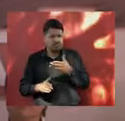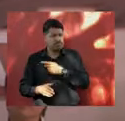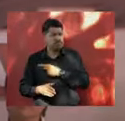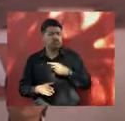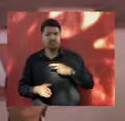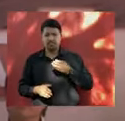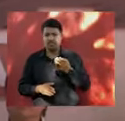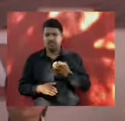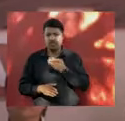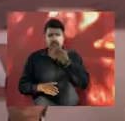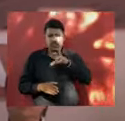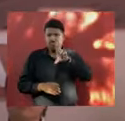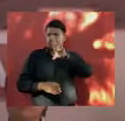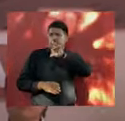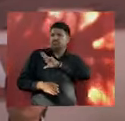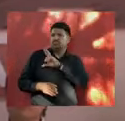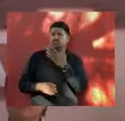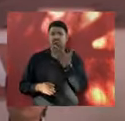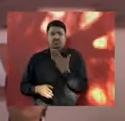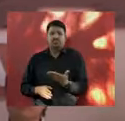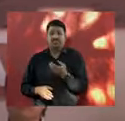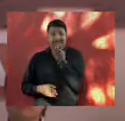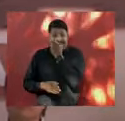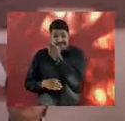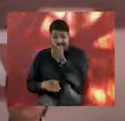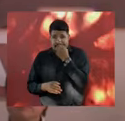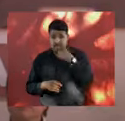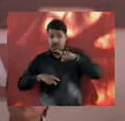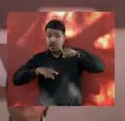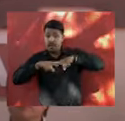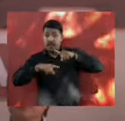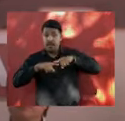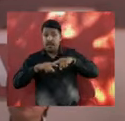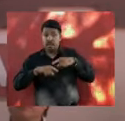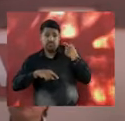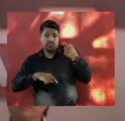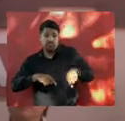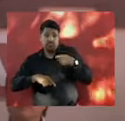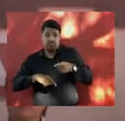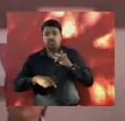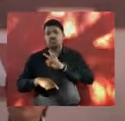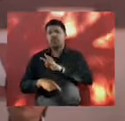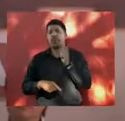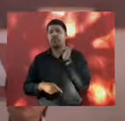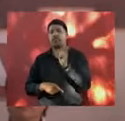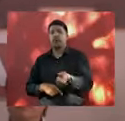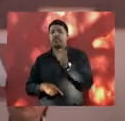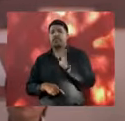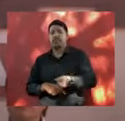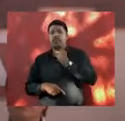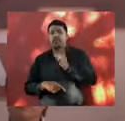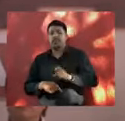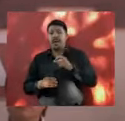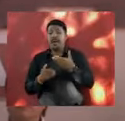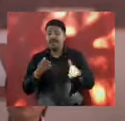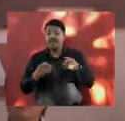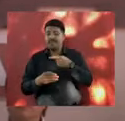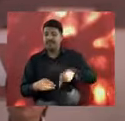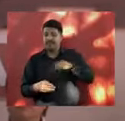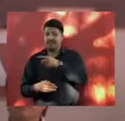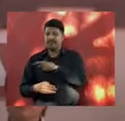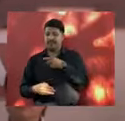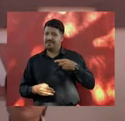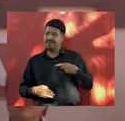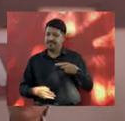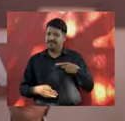las escuelas particulares, pero esas son para quien tiene recursos económicos. Nosotros tenemos que garantizar que la